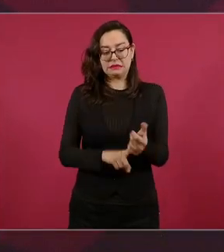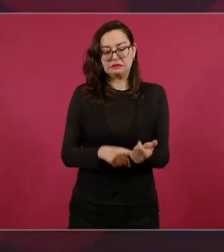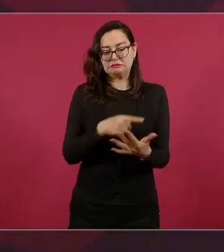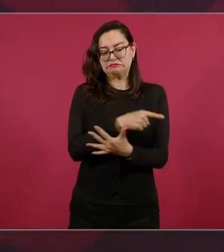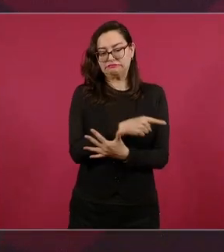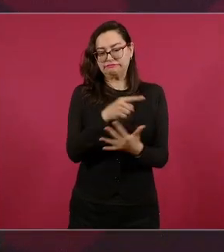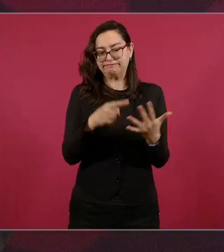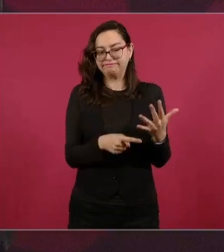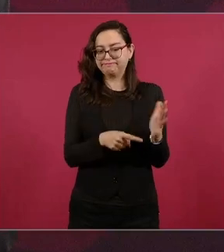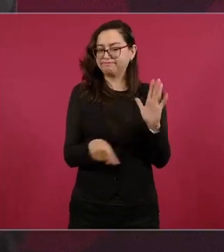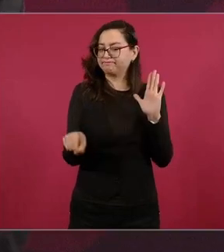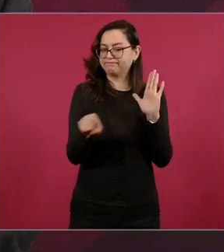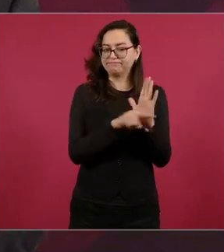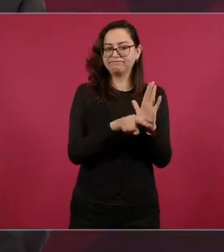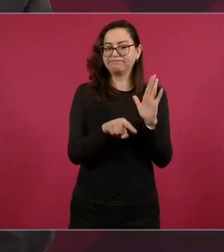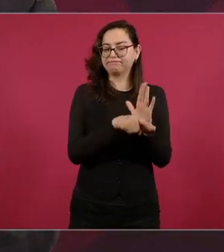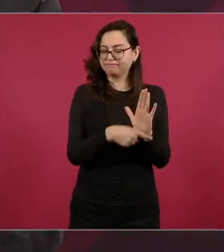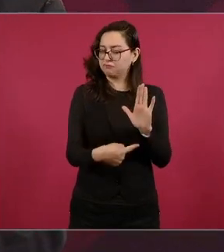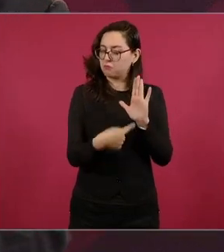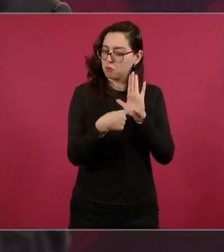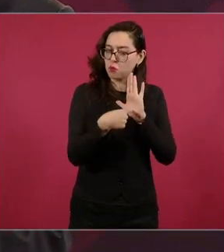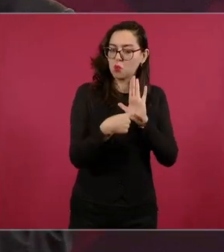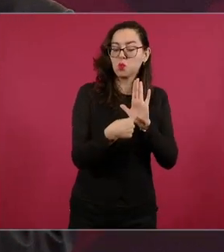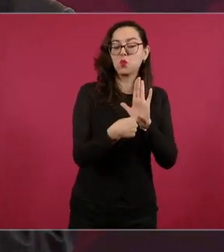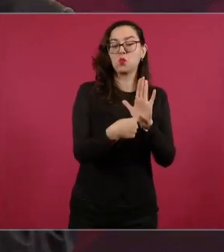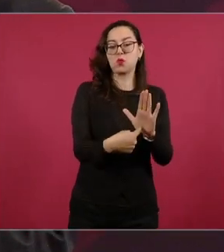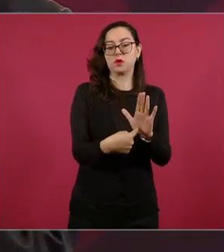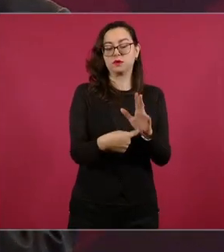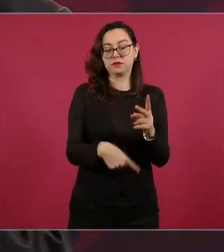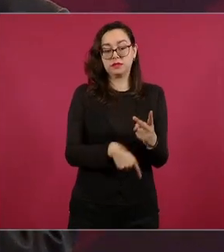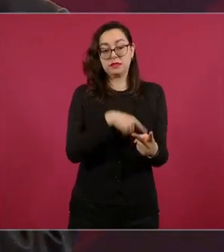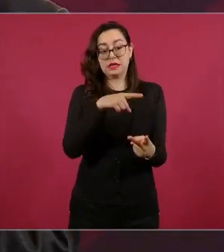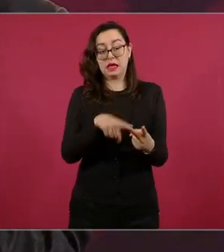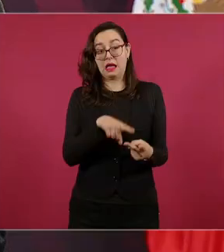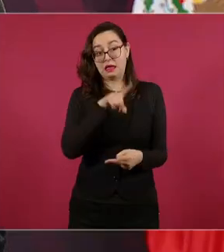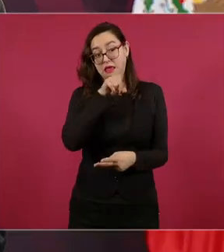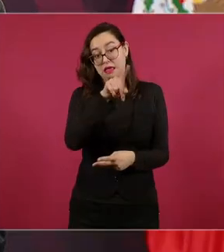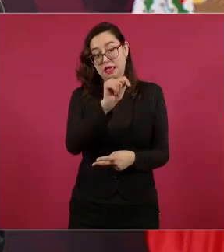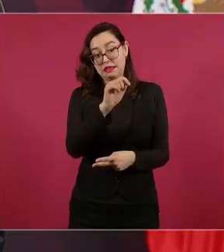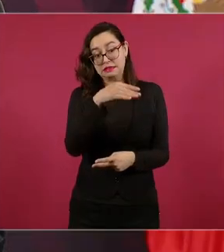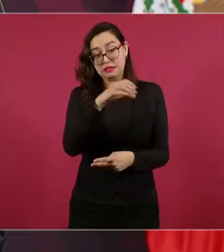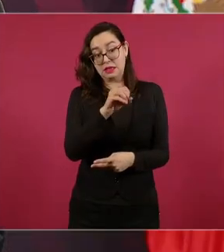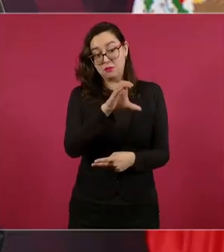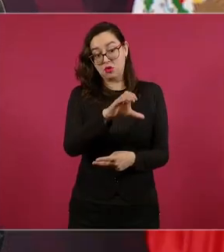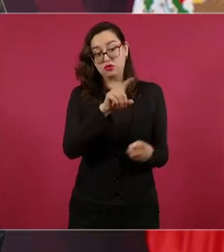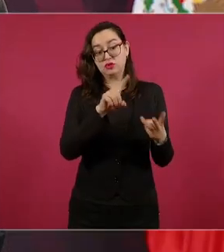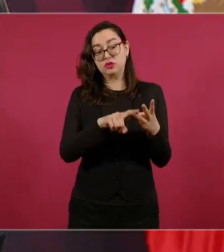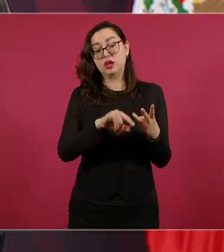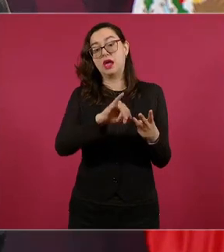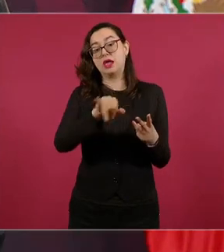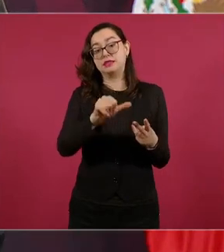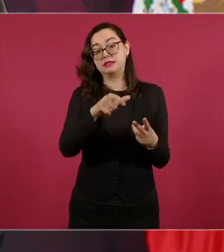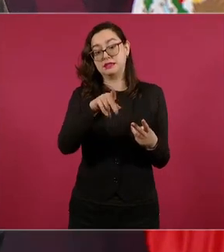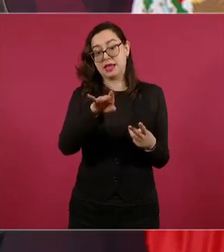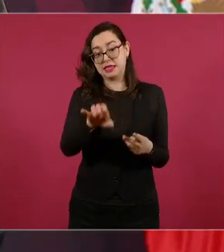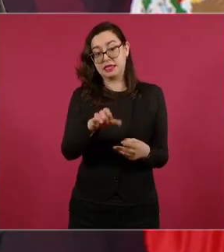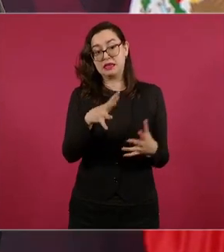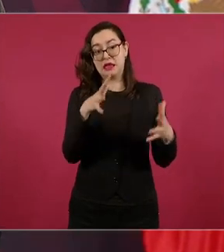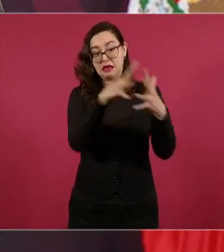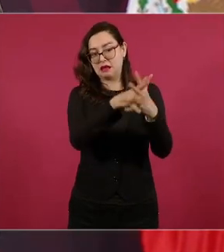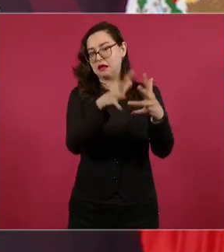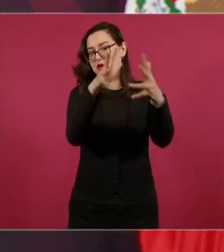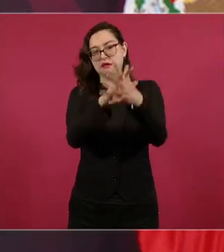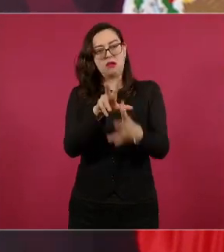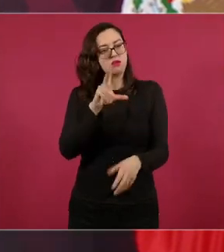cuestiona las injustas guerras de Temochi y Valle del Yaqui, sostiene que las